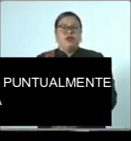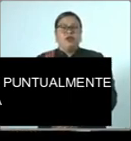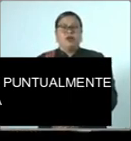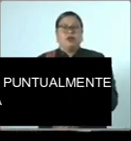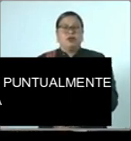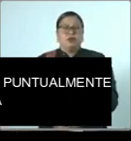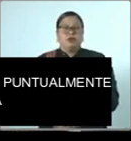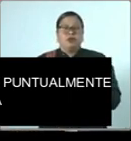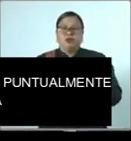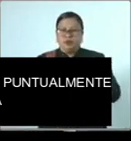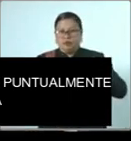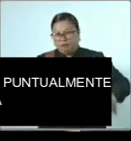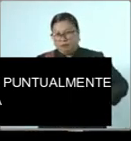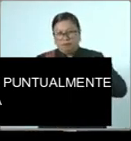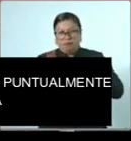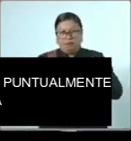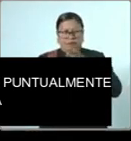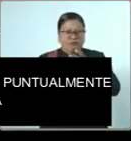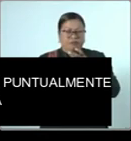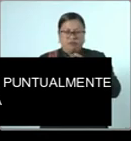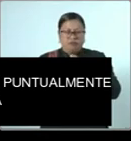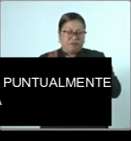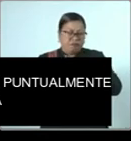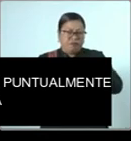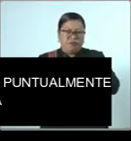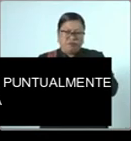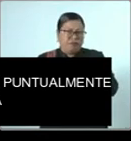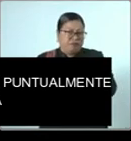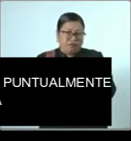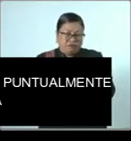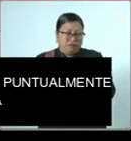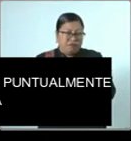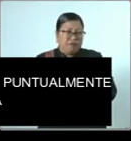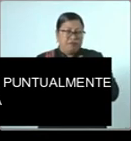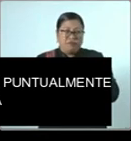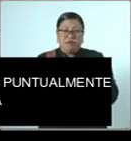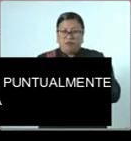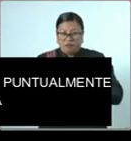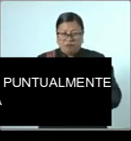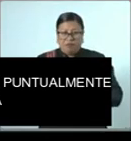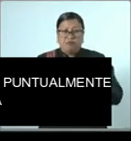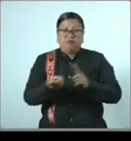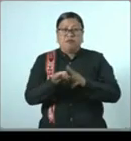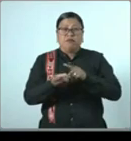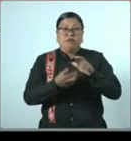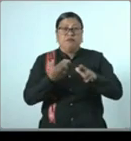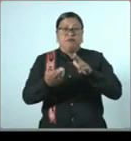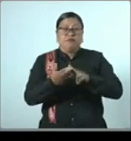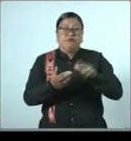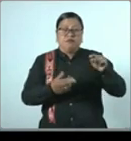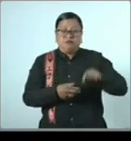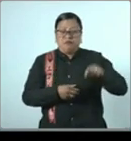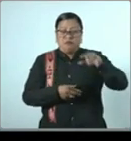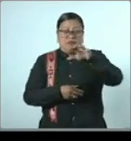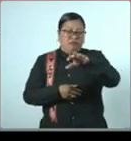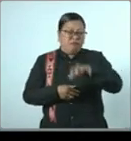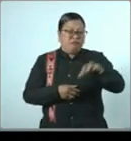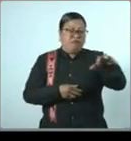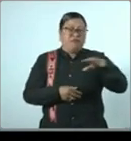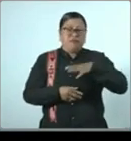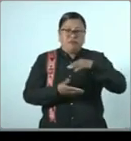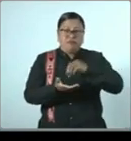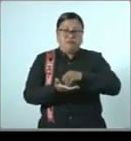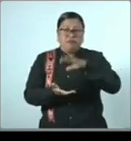Bien, señor gobernador, pues son las afectaciones que tenemos reportadas hasta este momento en las regiones. Solamente